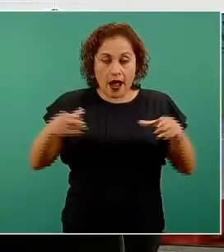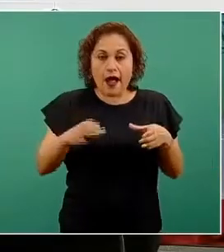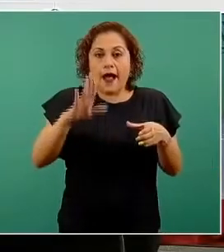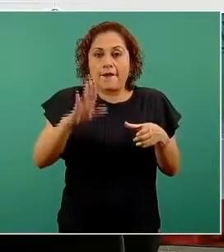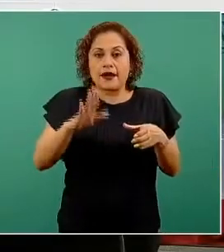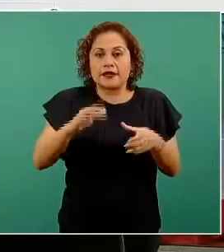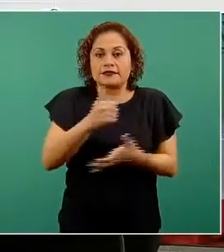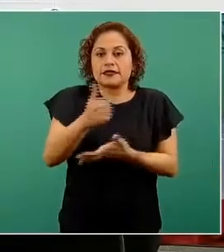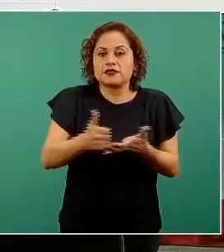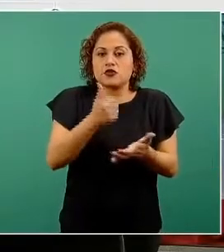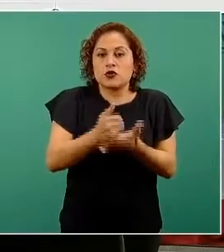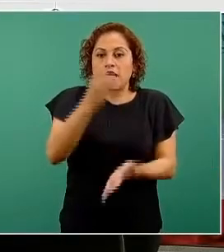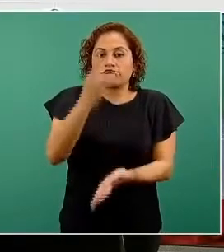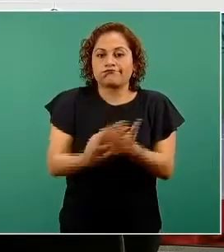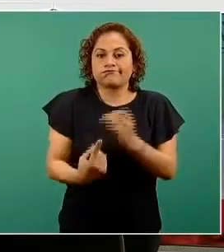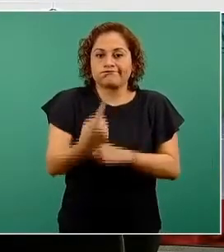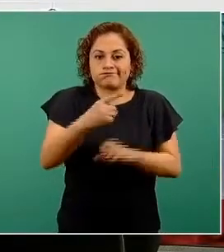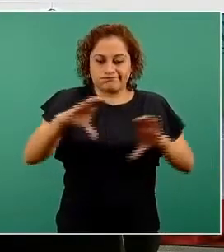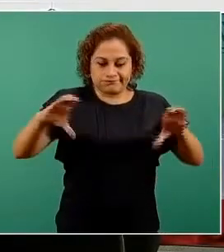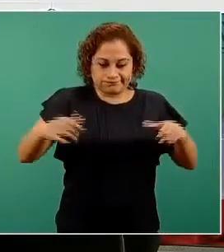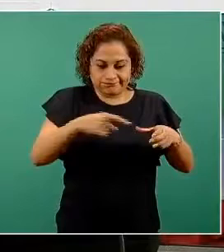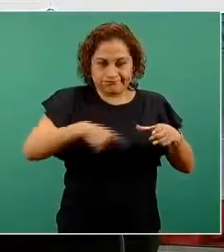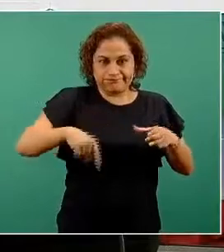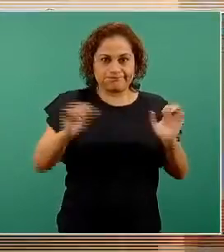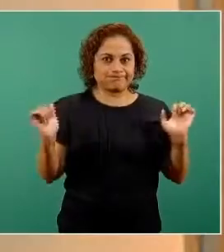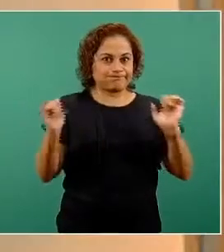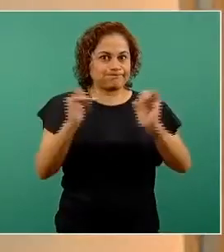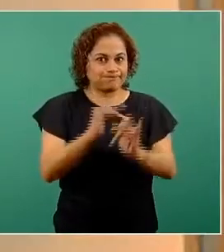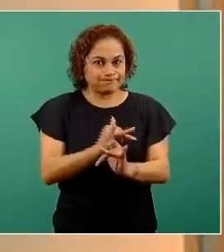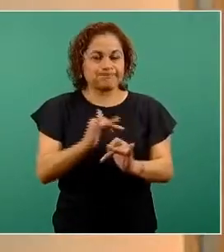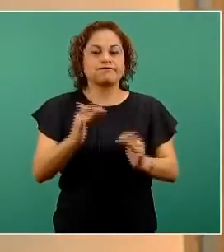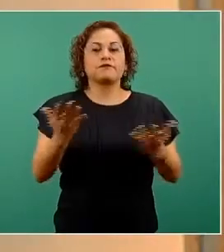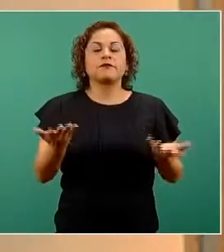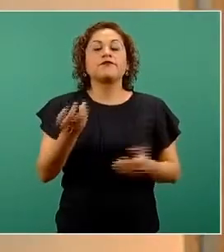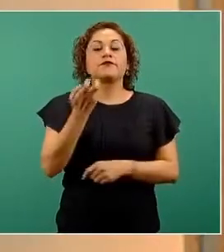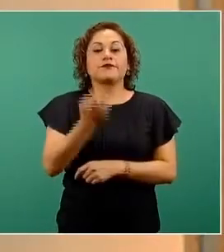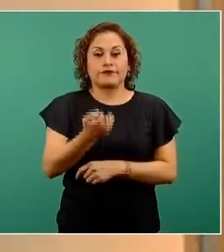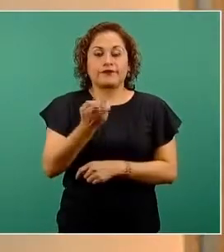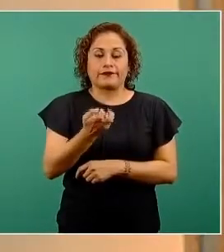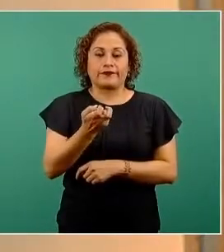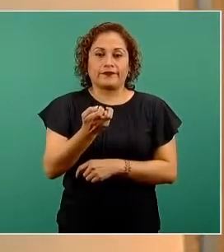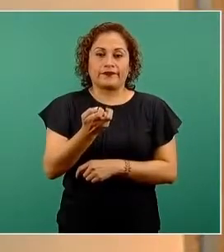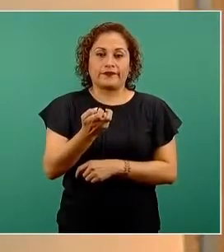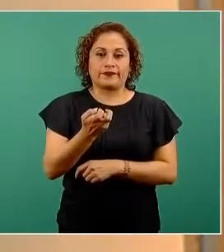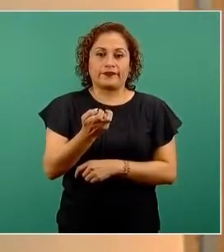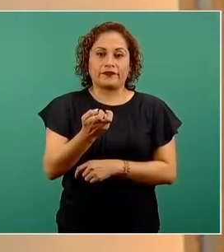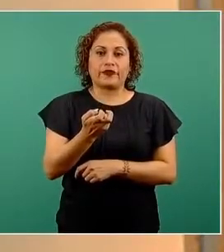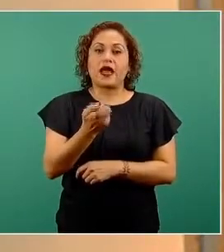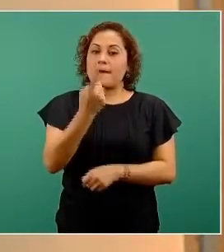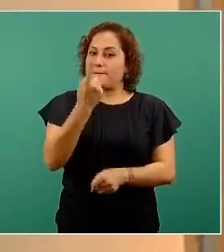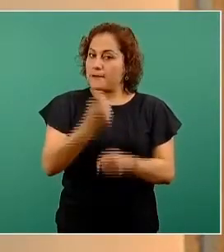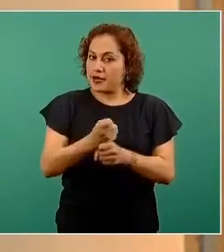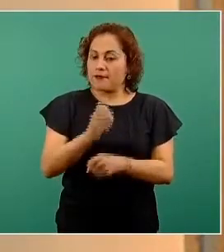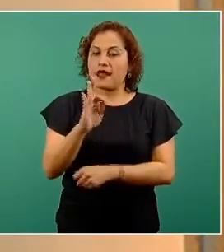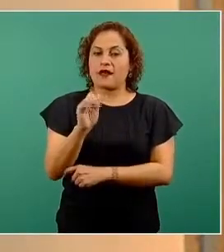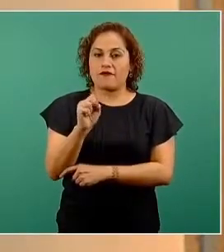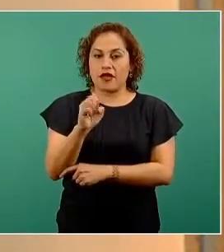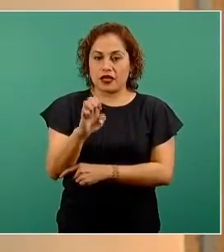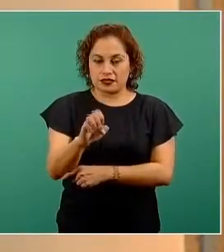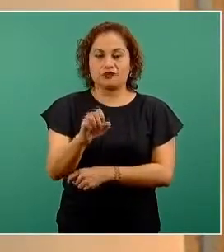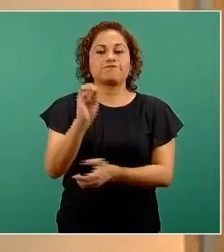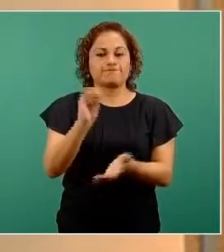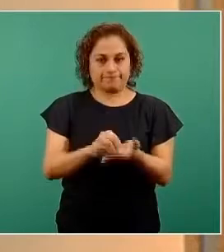necesitamos concentrar esfuerzos de protección a las personas adultas mayores, sigue siendo fase 1 del programa, pero en esta